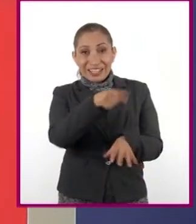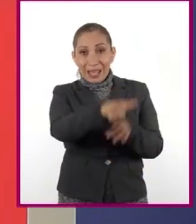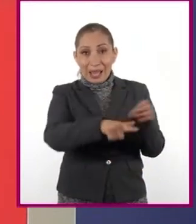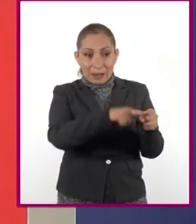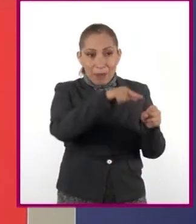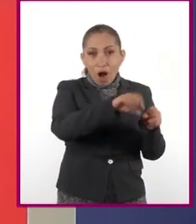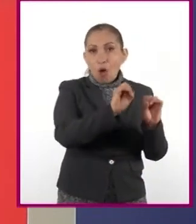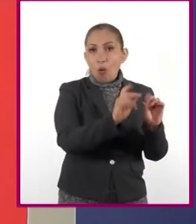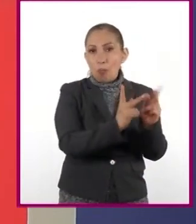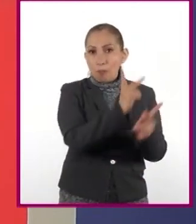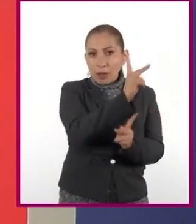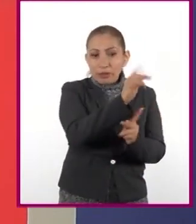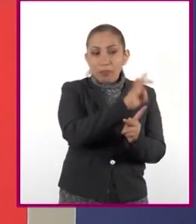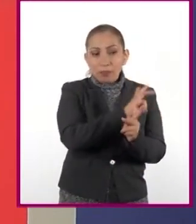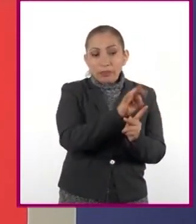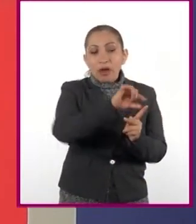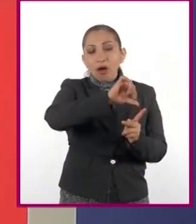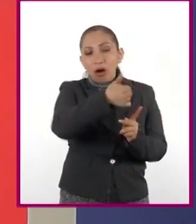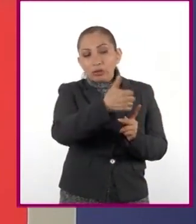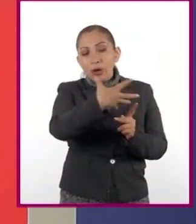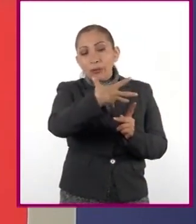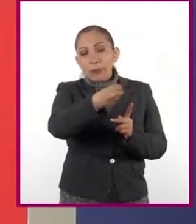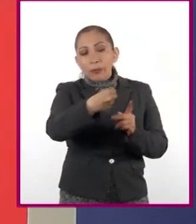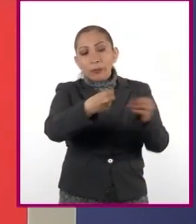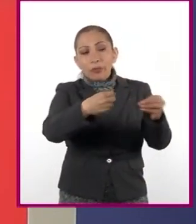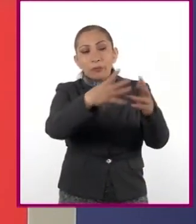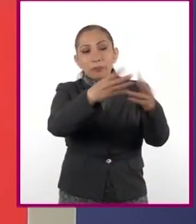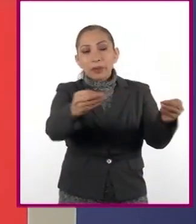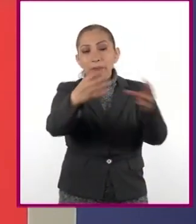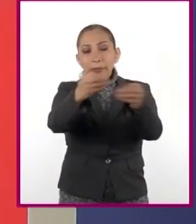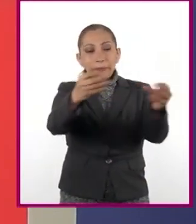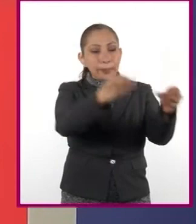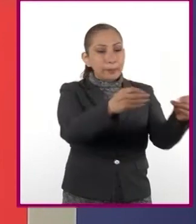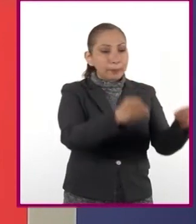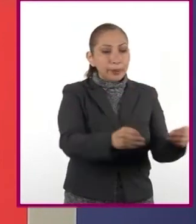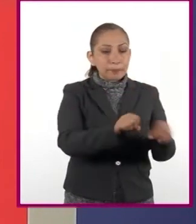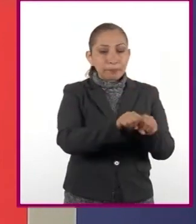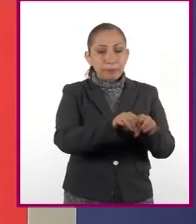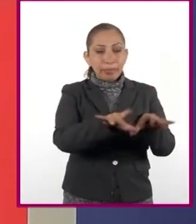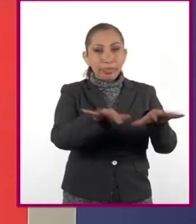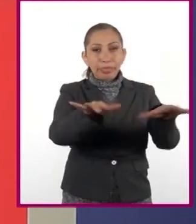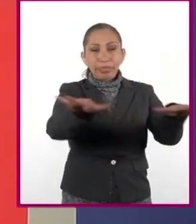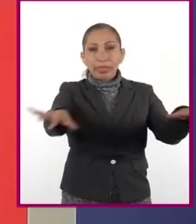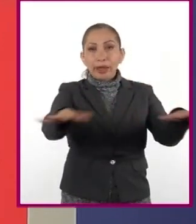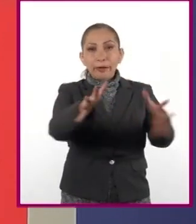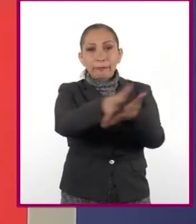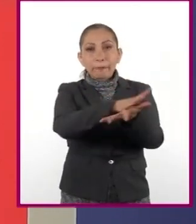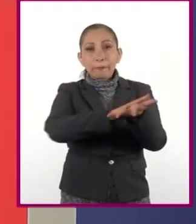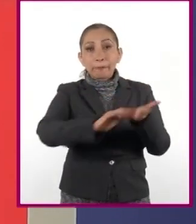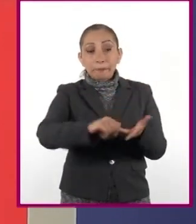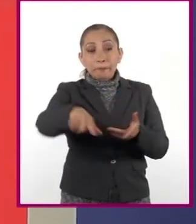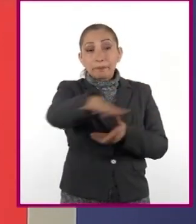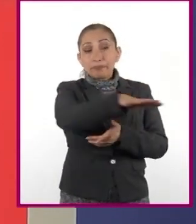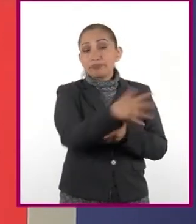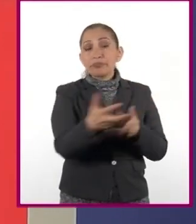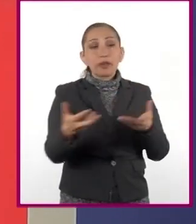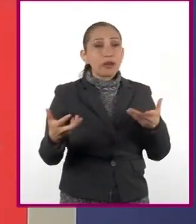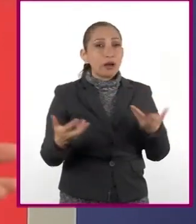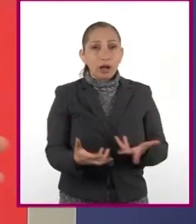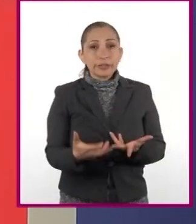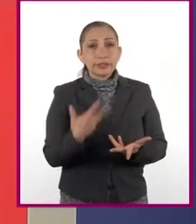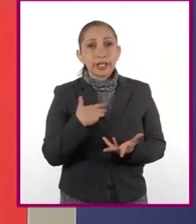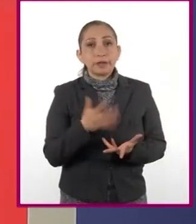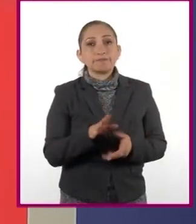especie puede conducir a un efecto dominó de nuevas extinciones, promoviendo la generación